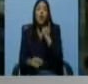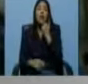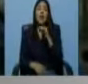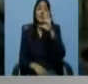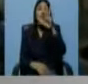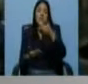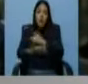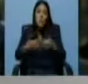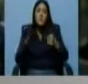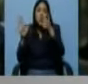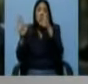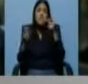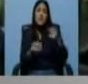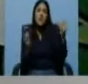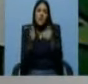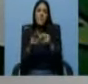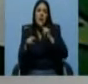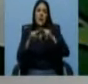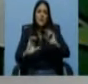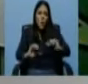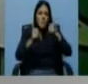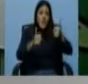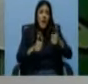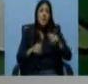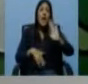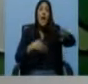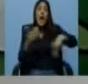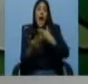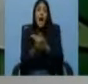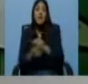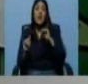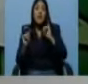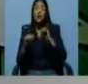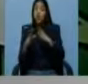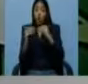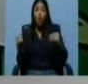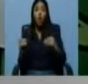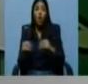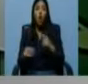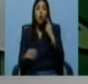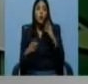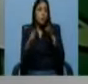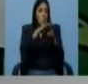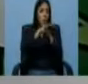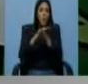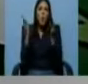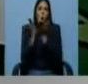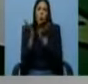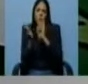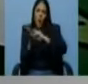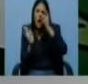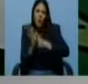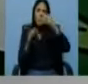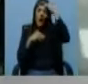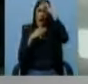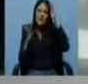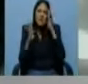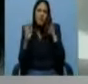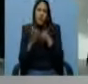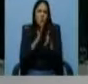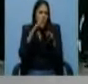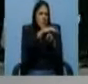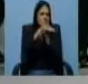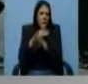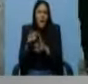600000 niños y niñas desde inicial hasta diversificados completando sus ciclos educativos atendiendo el aula de